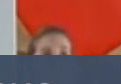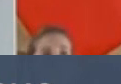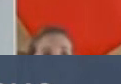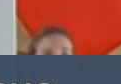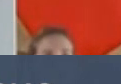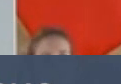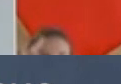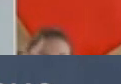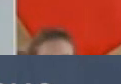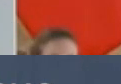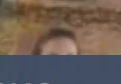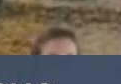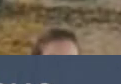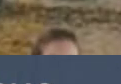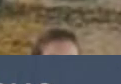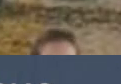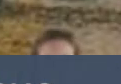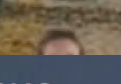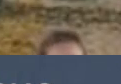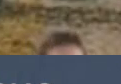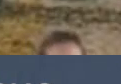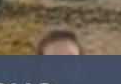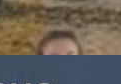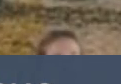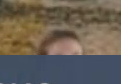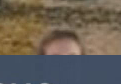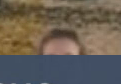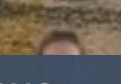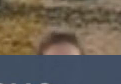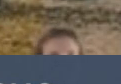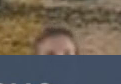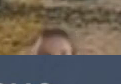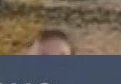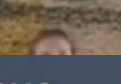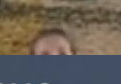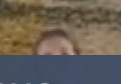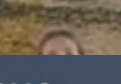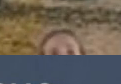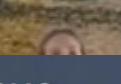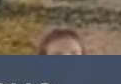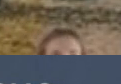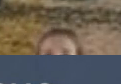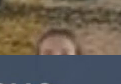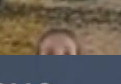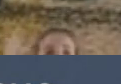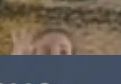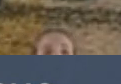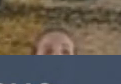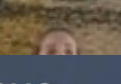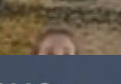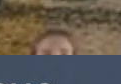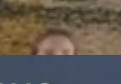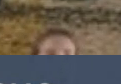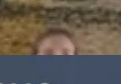que promoverlos de manera íntegra en todos los lugares del mundo, independiente del color político